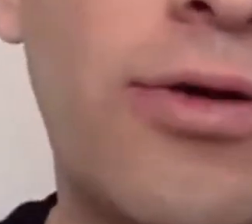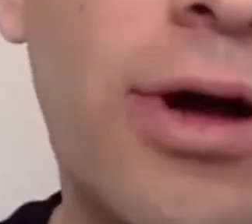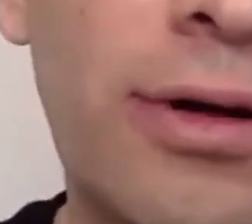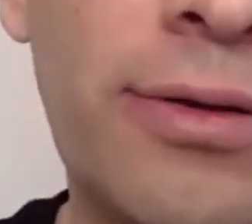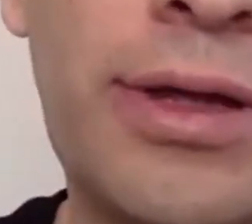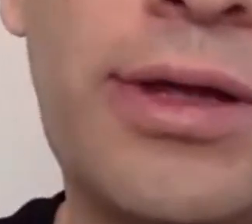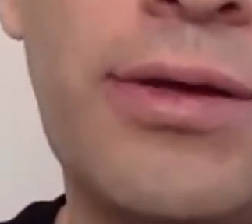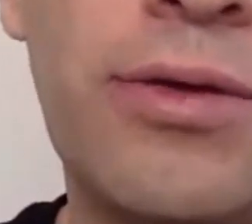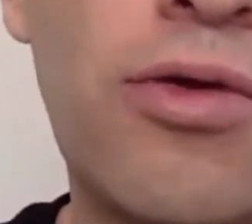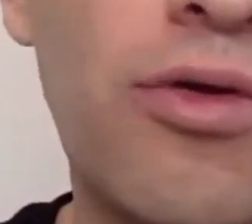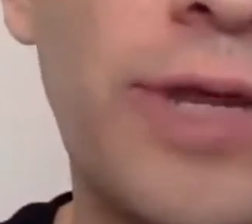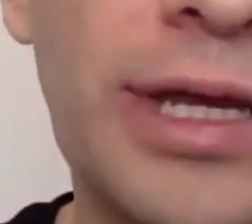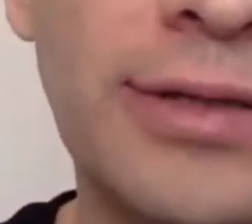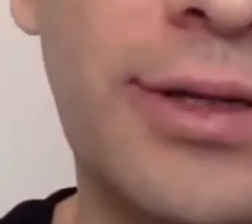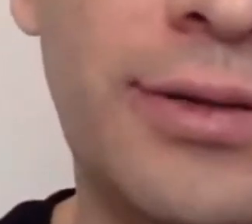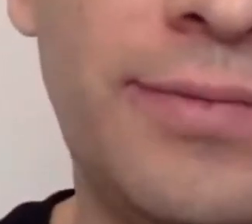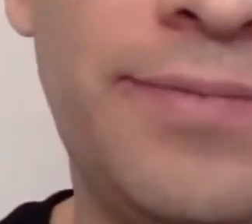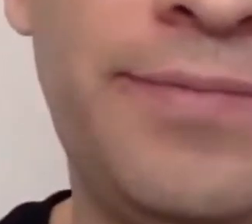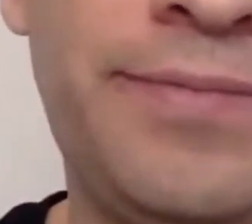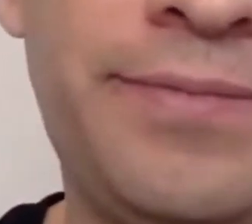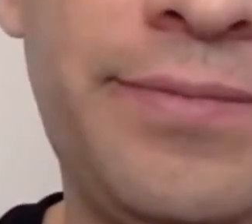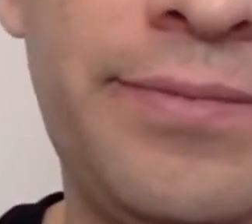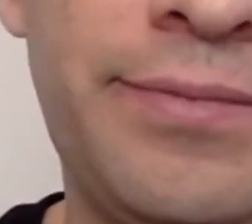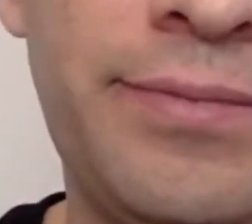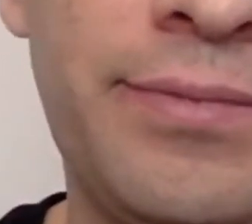solo evalúa con rúbricas?